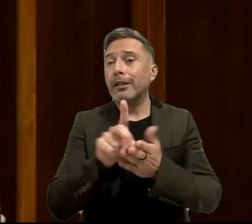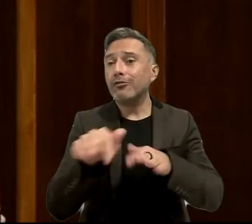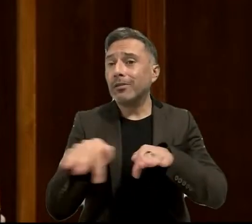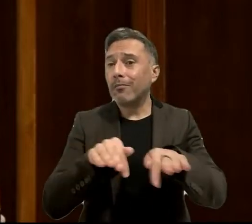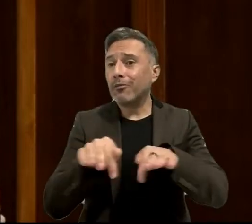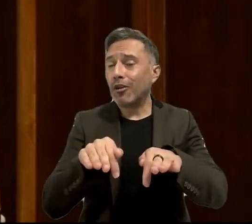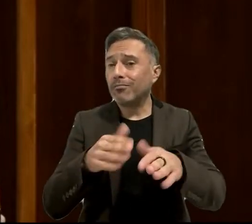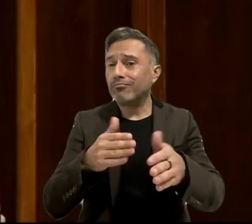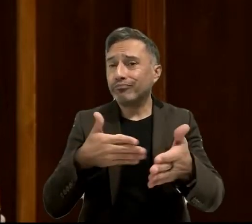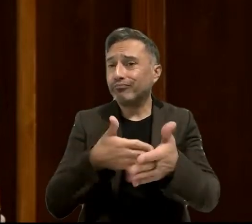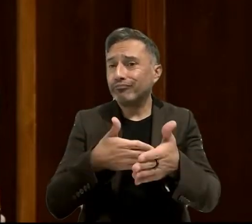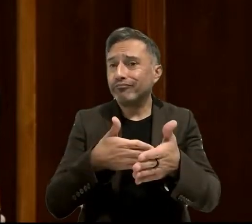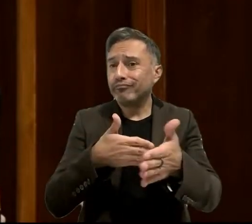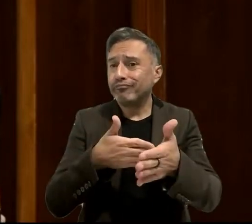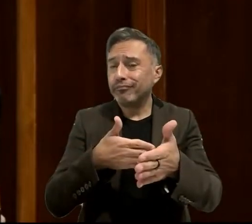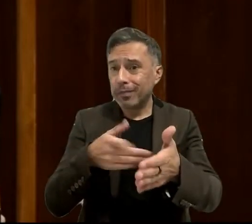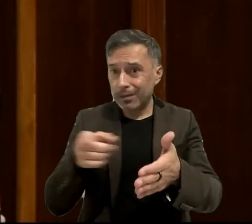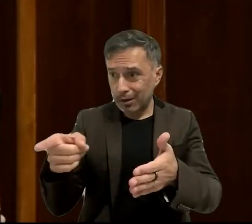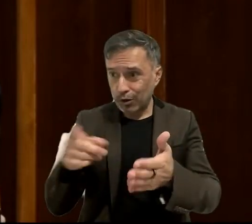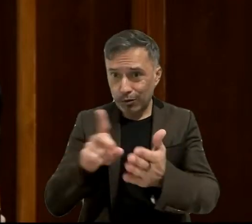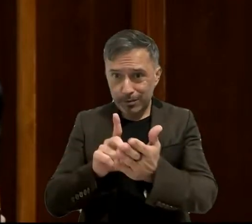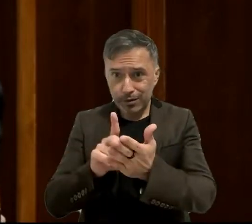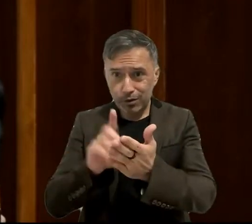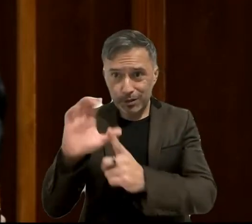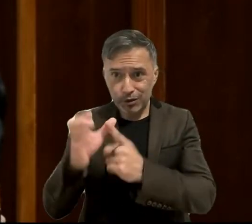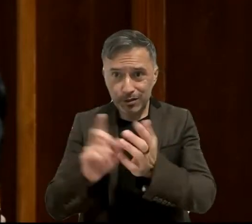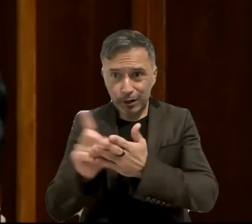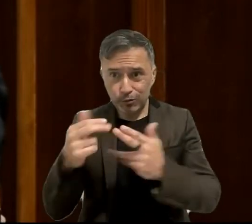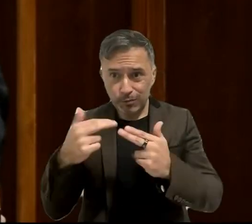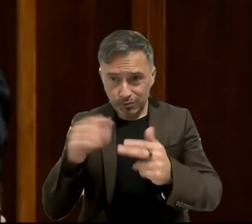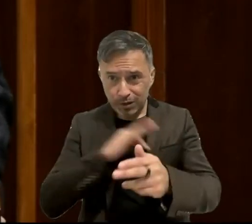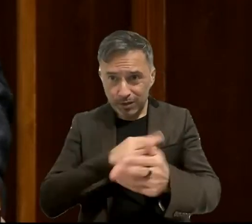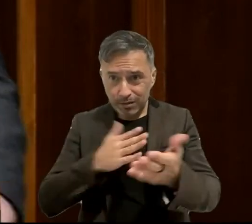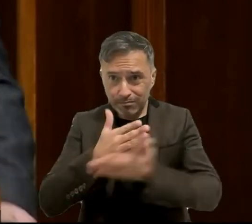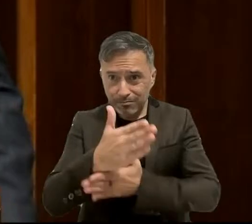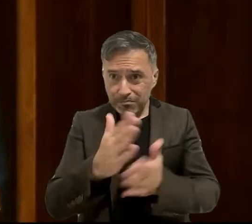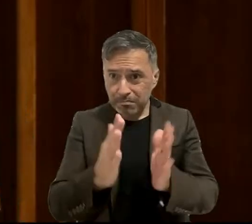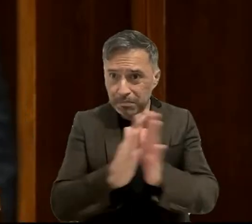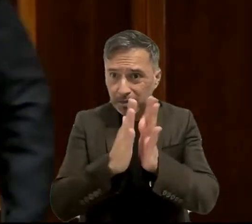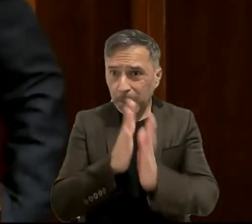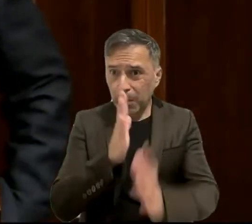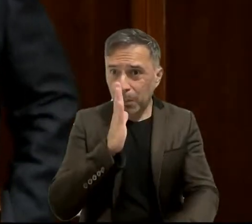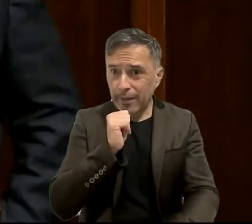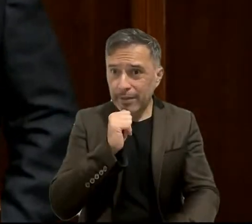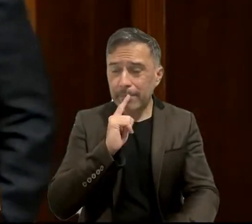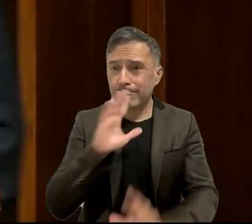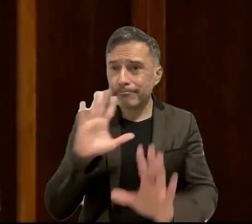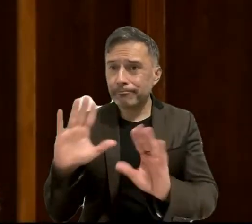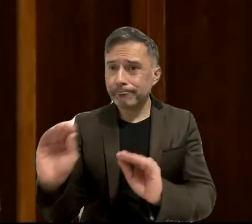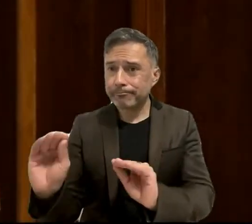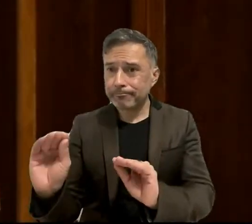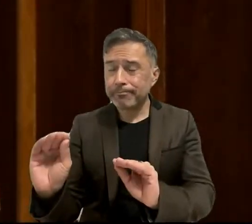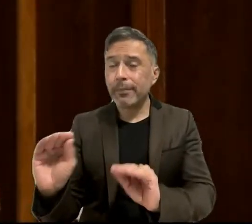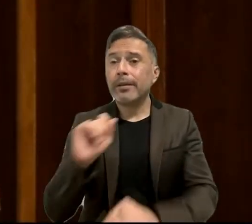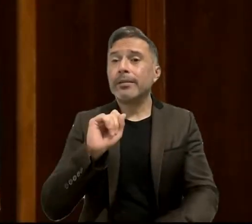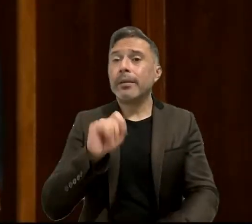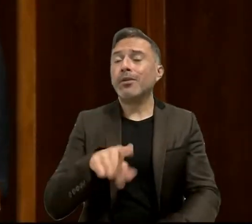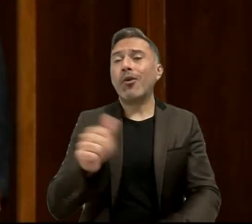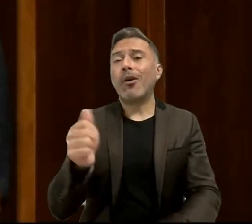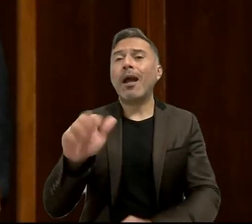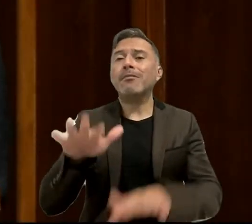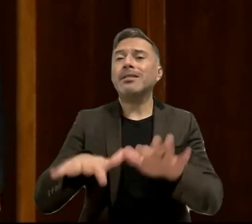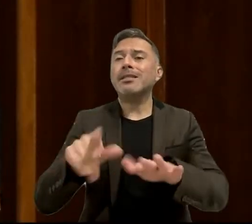se le permite participar a la Comisión de Derechos Humanos. Y luego hay funcionarios que las recomendaciones de los derechos humanos